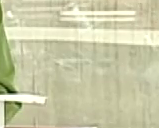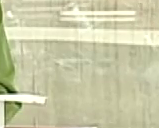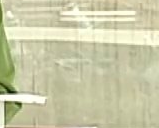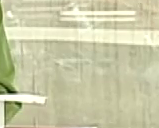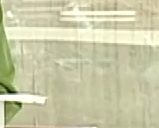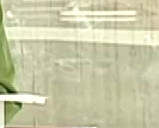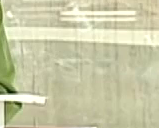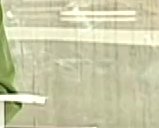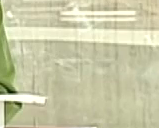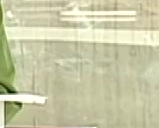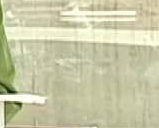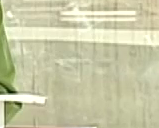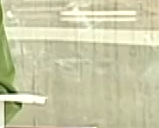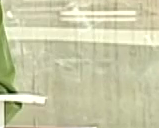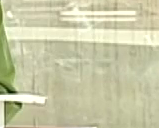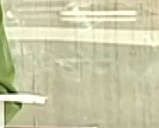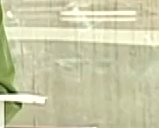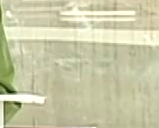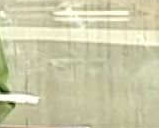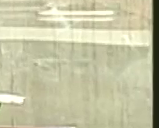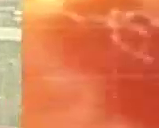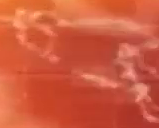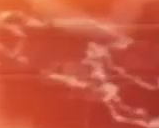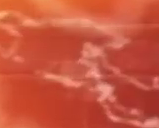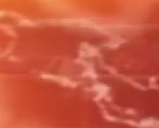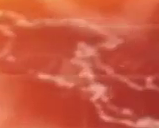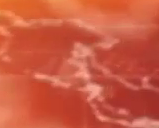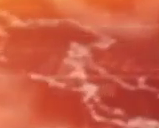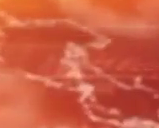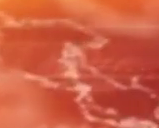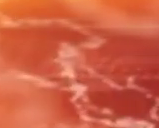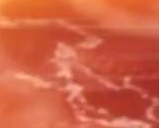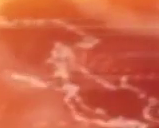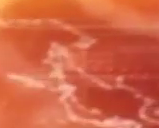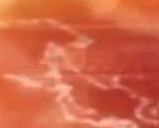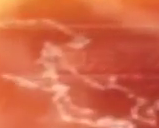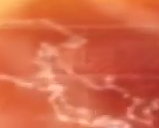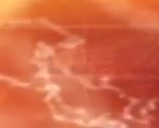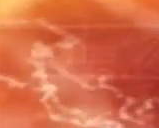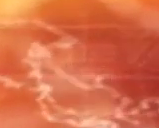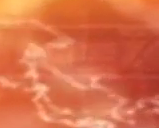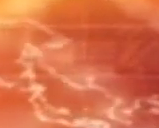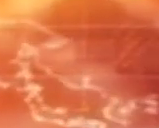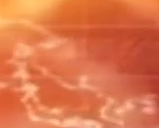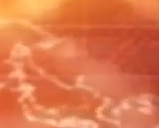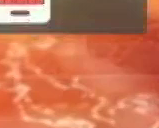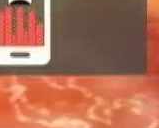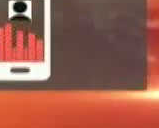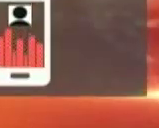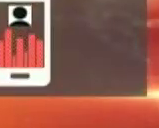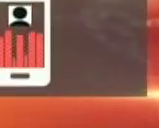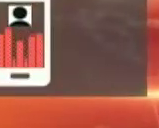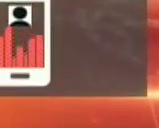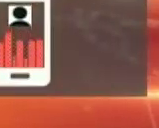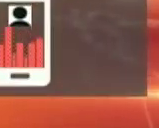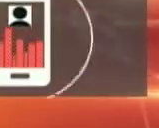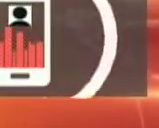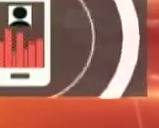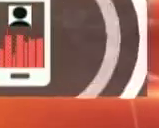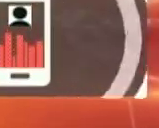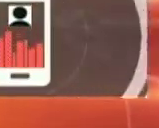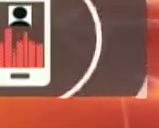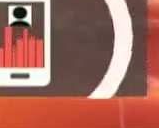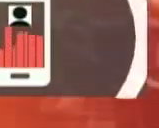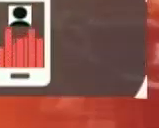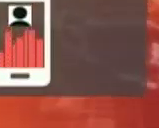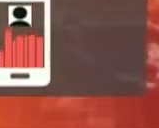legado. El chavismo. Así es, mi comandante. Chávez, le deseo los mejores éxitos a usted y a su camarada que tiene alrededor, y en especial